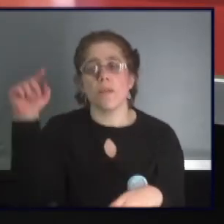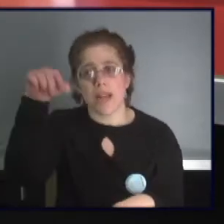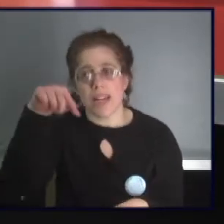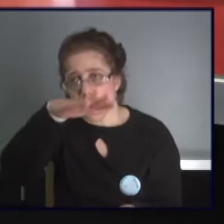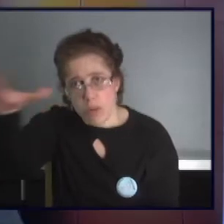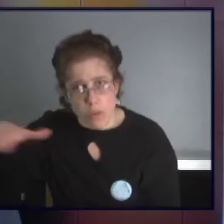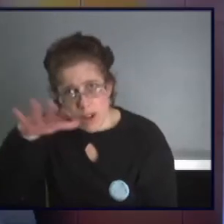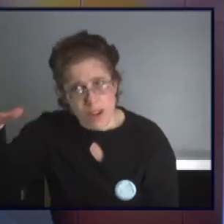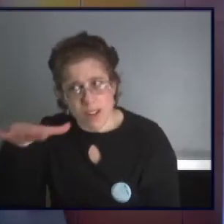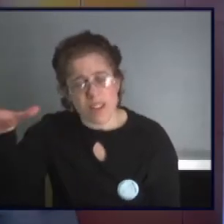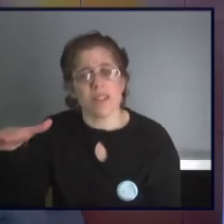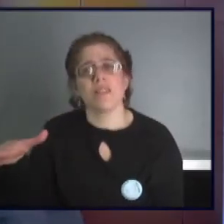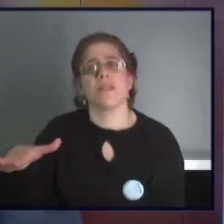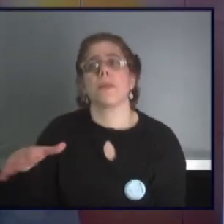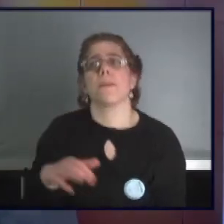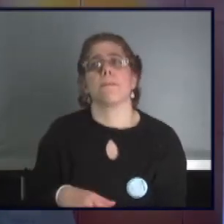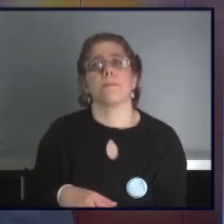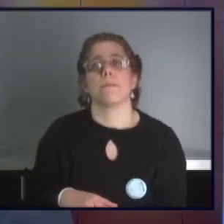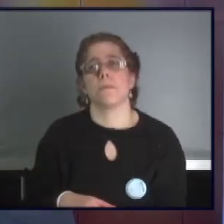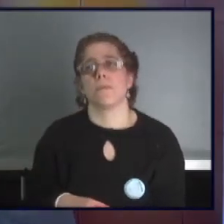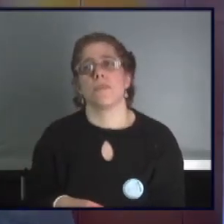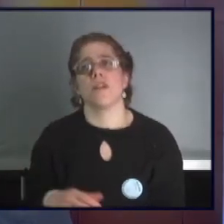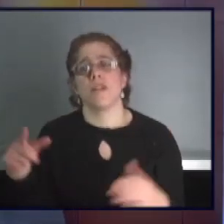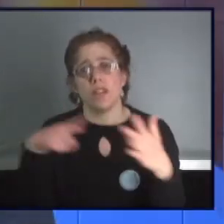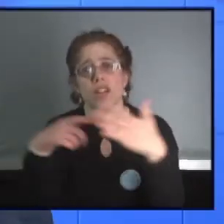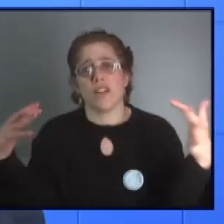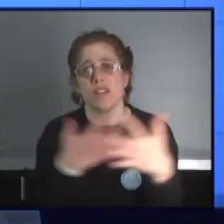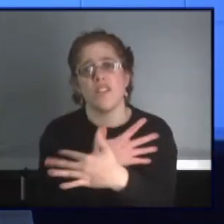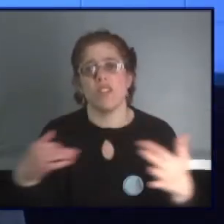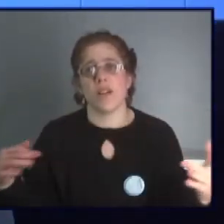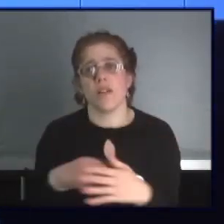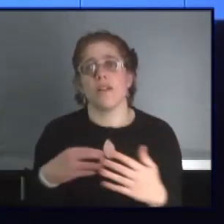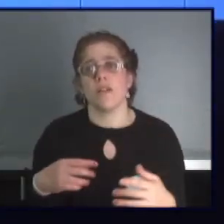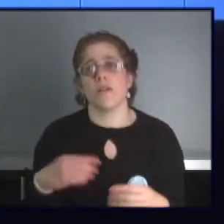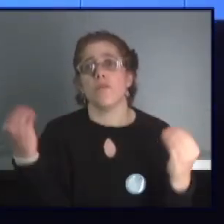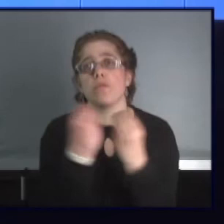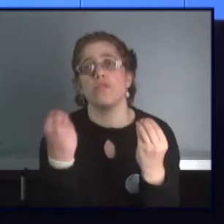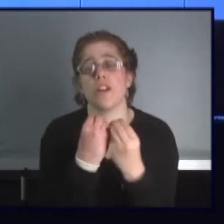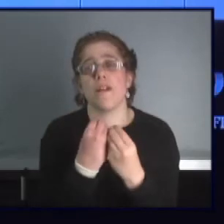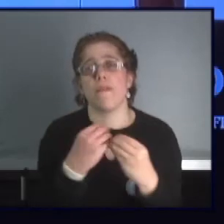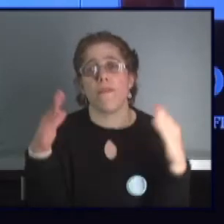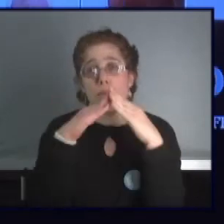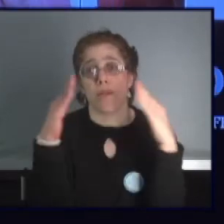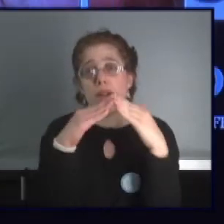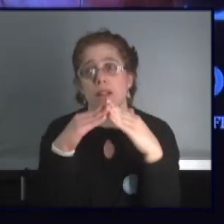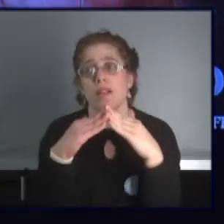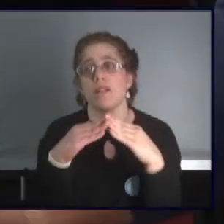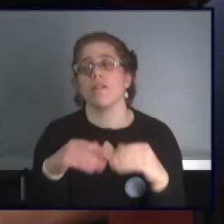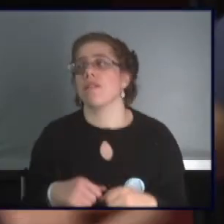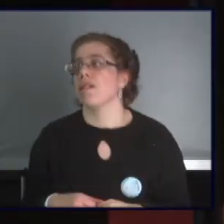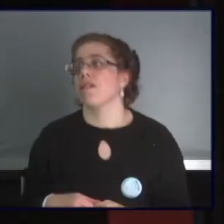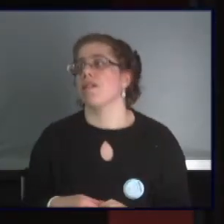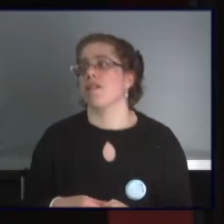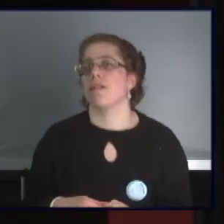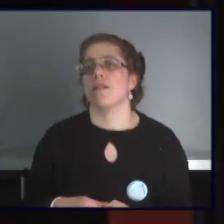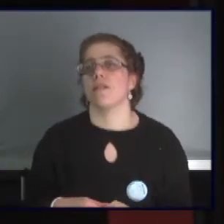pero el déficit habitacional de la ciudad que de siete mil viviendas nos dedicaron y un renglón citó a fernando